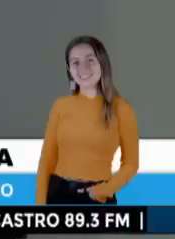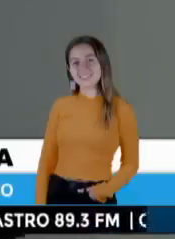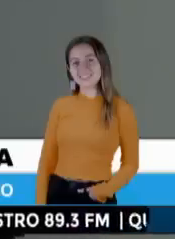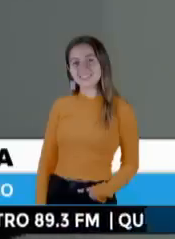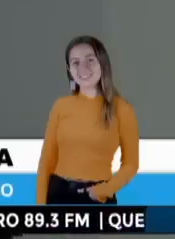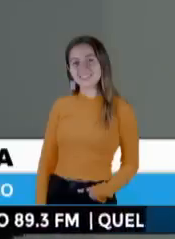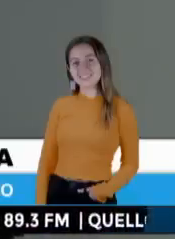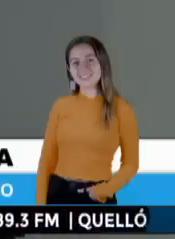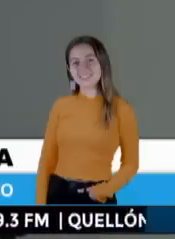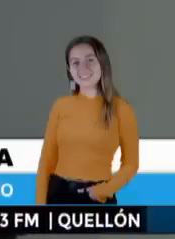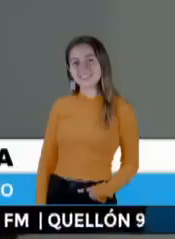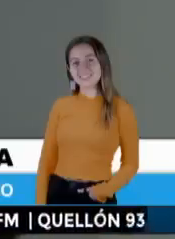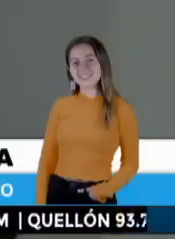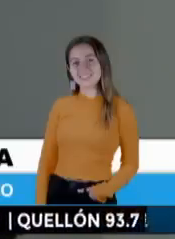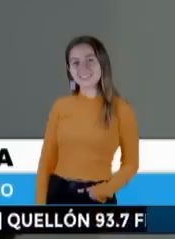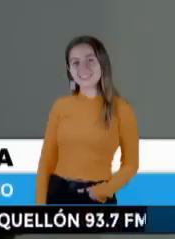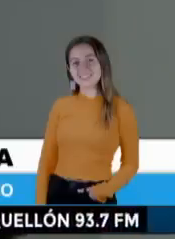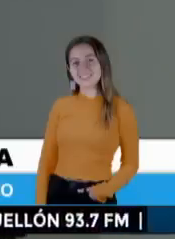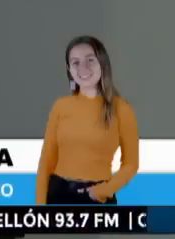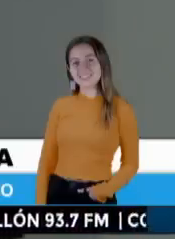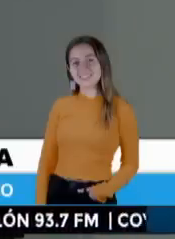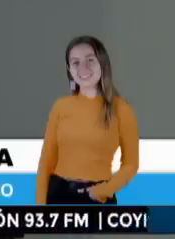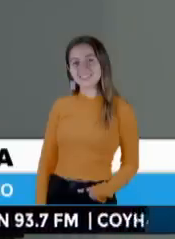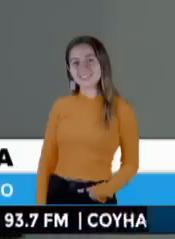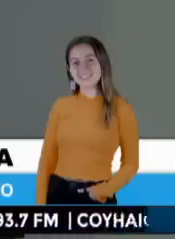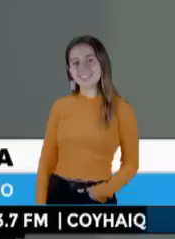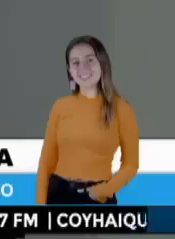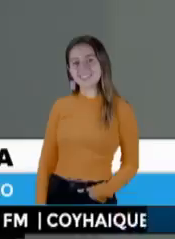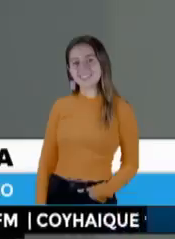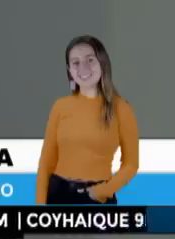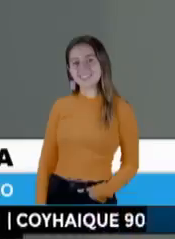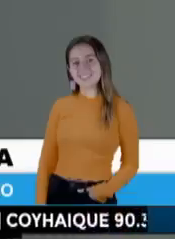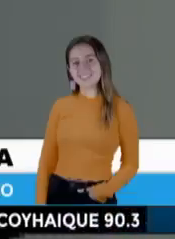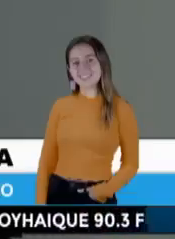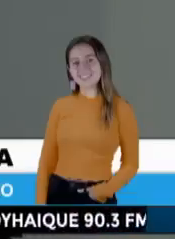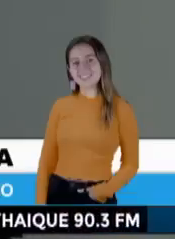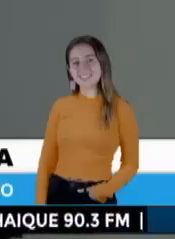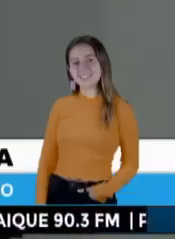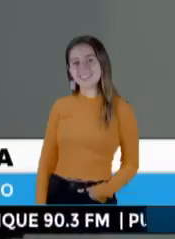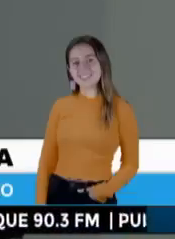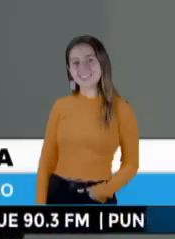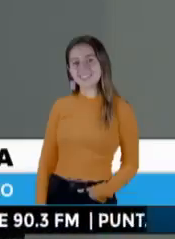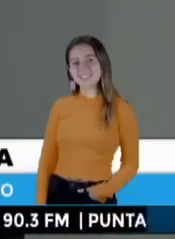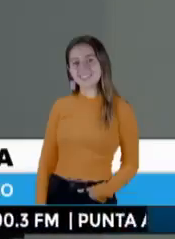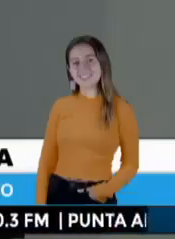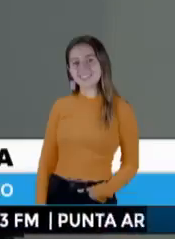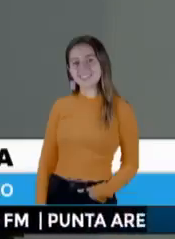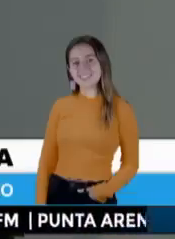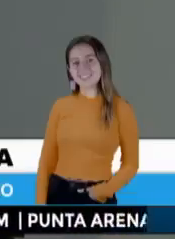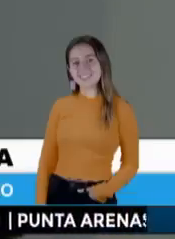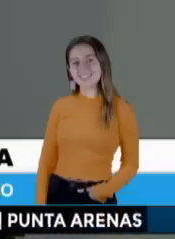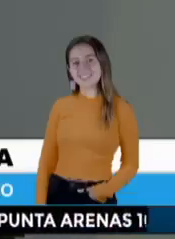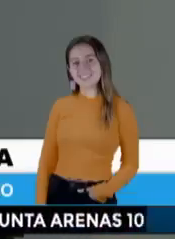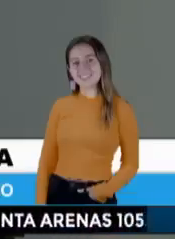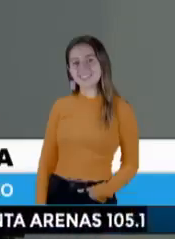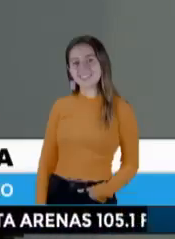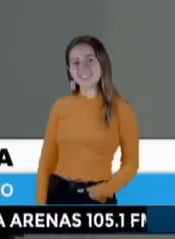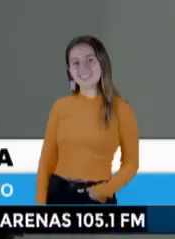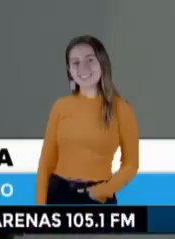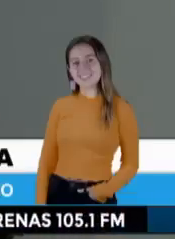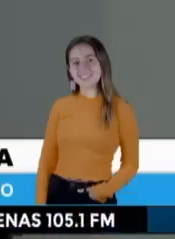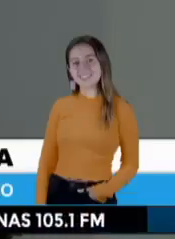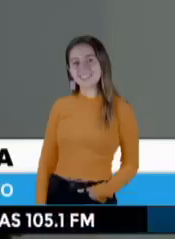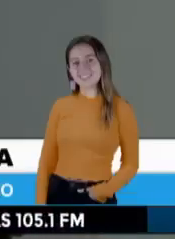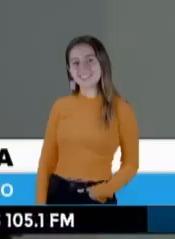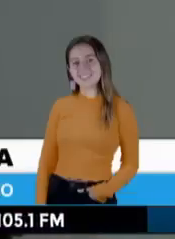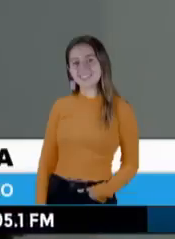de seguridad, pidiendo también que se tome en cuenta la voz de la democracia cristiana. Por ende, pese a que no son de gobierno o no forman parte de ninguna de las